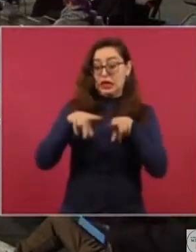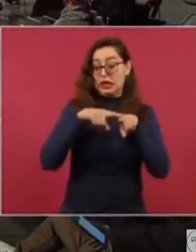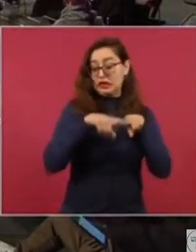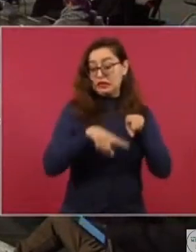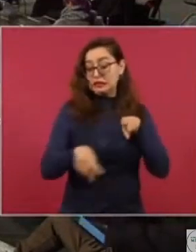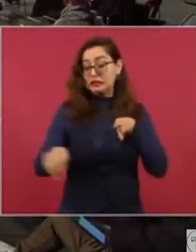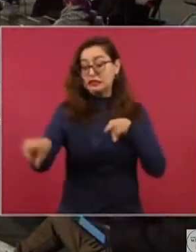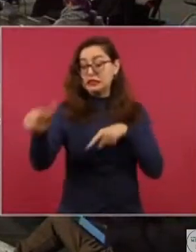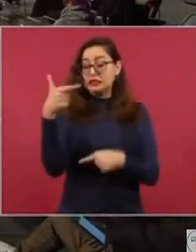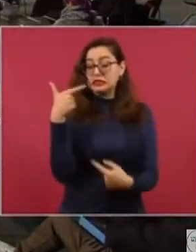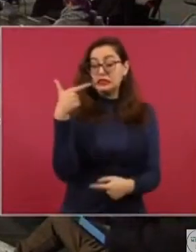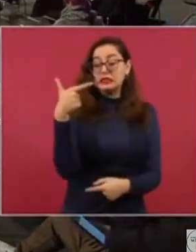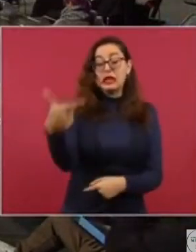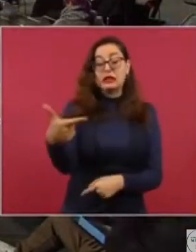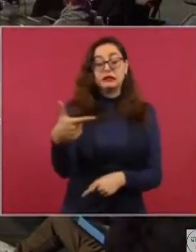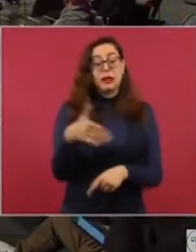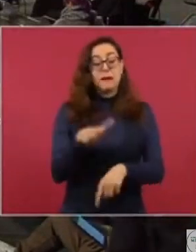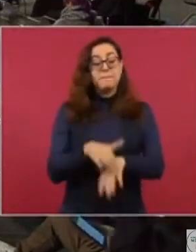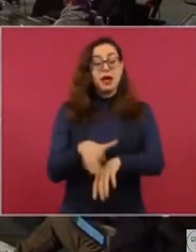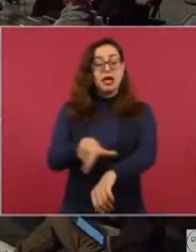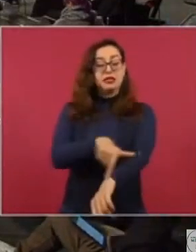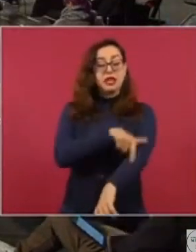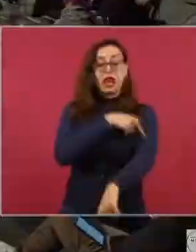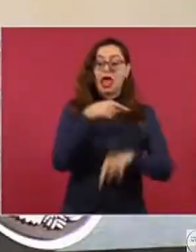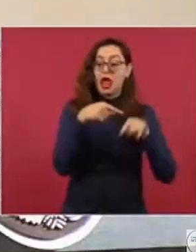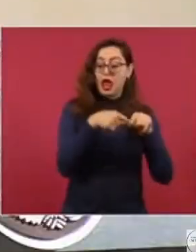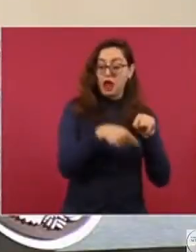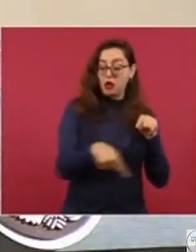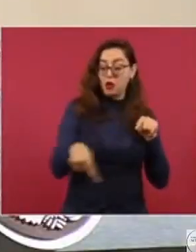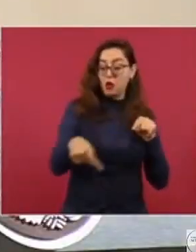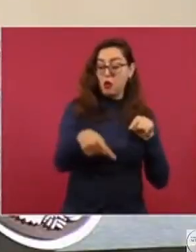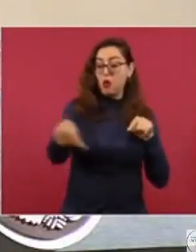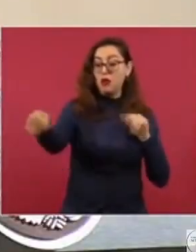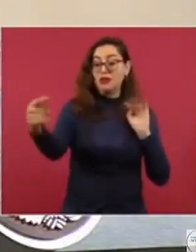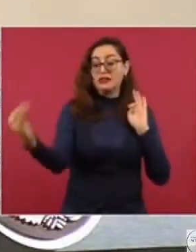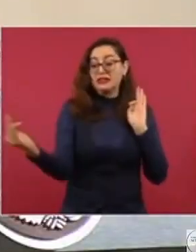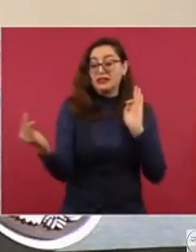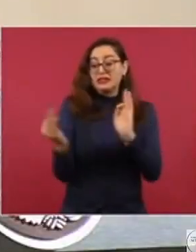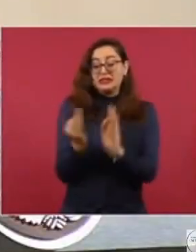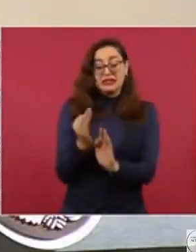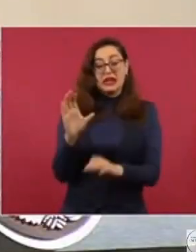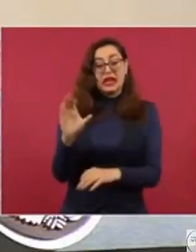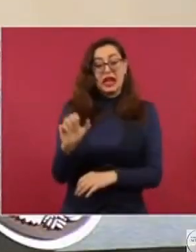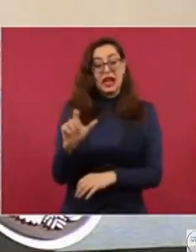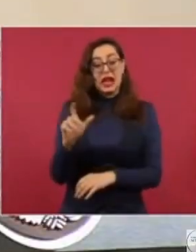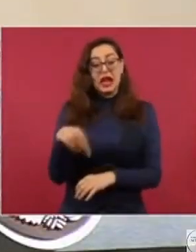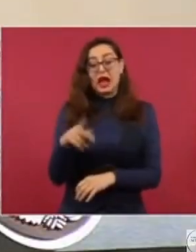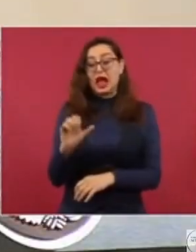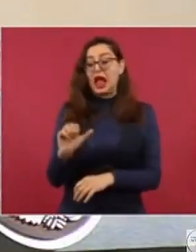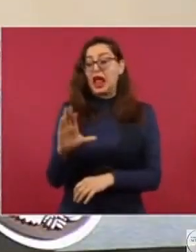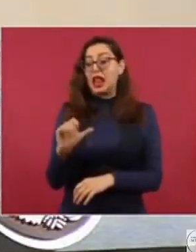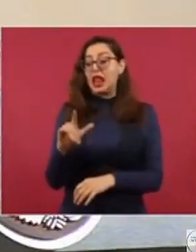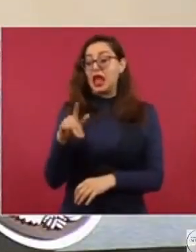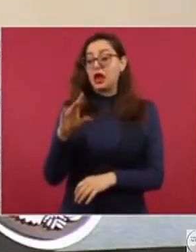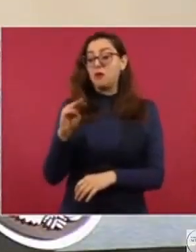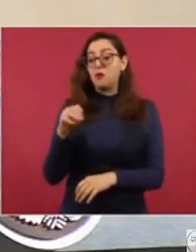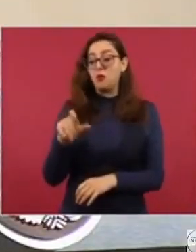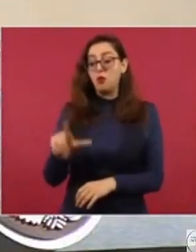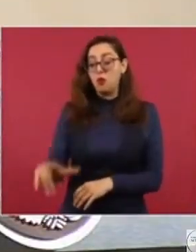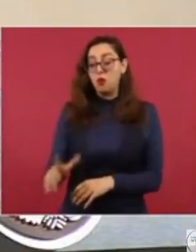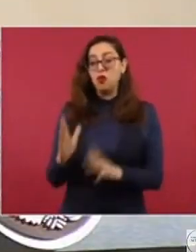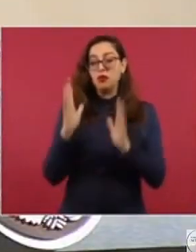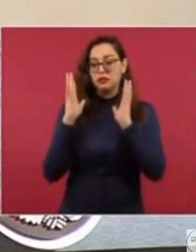orillas de esta importante reserva de la biosfera de Calakmul. Ya hemos alcanzado un trazo